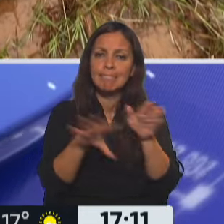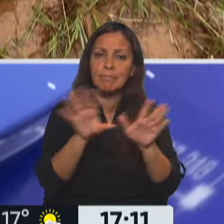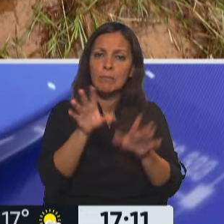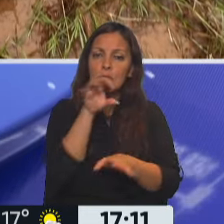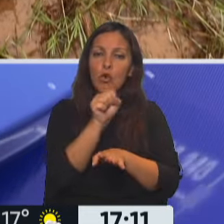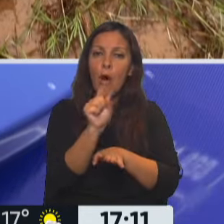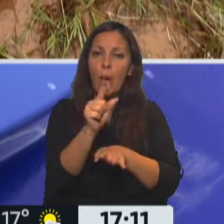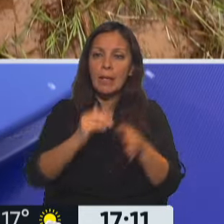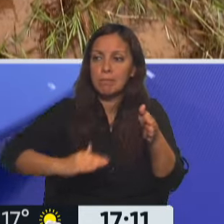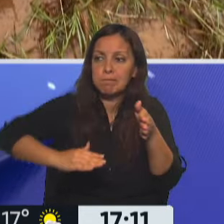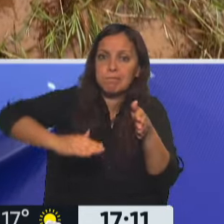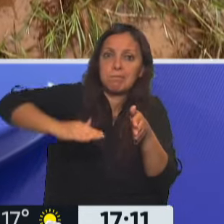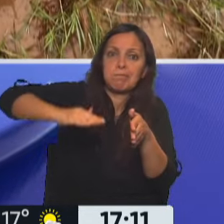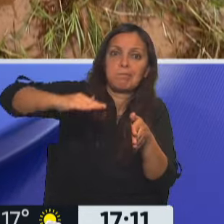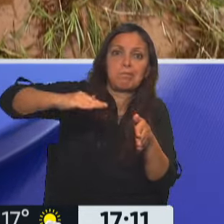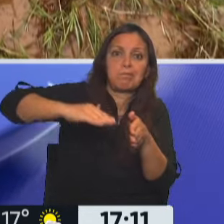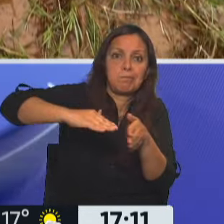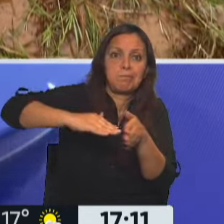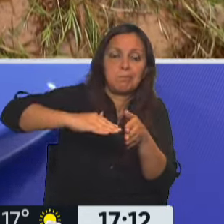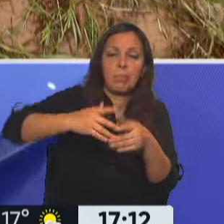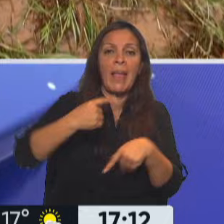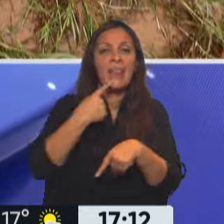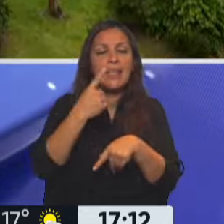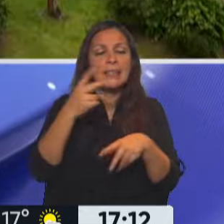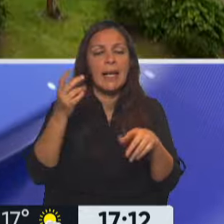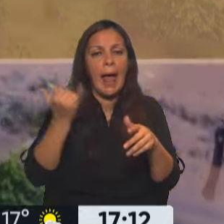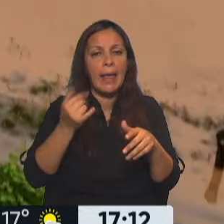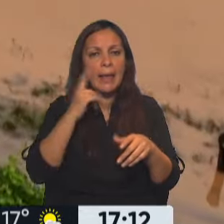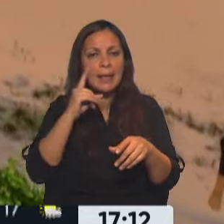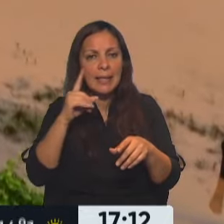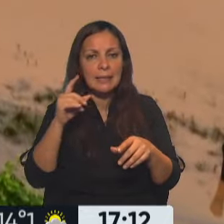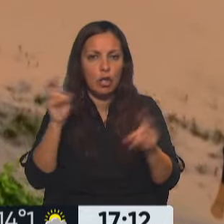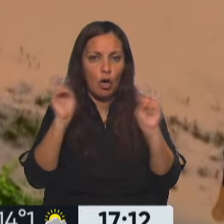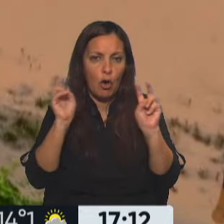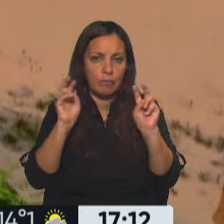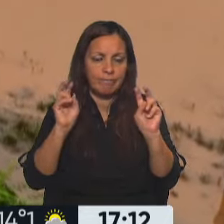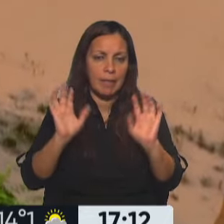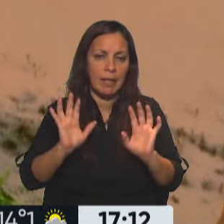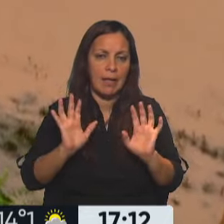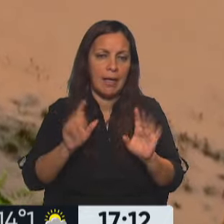agua y alertaron por un riesgo hidrológico extremo en la zona.